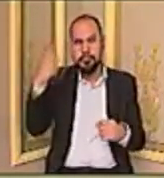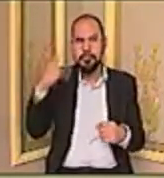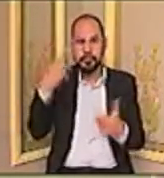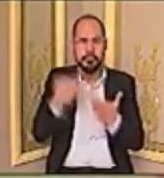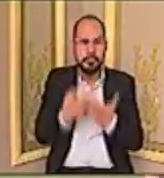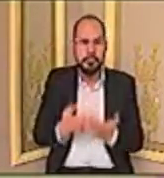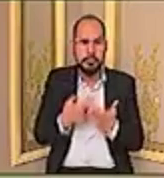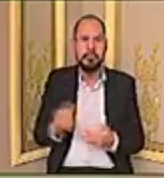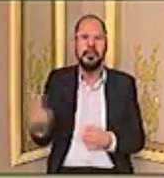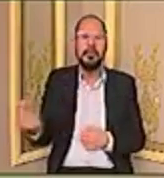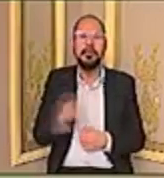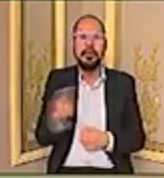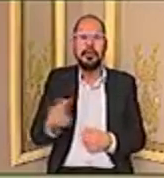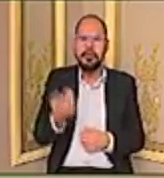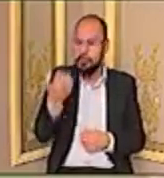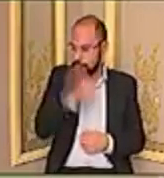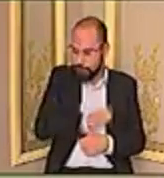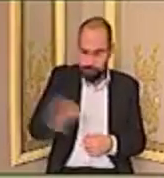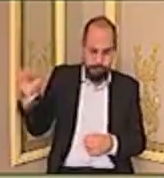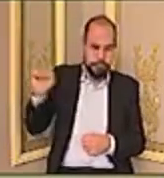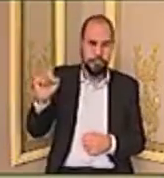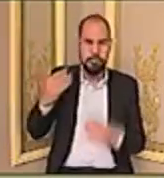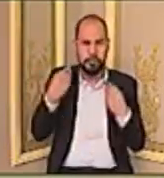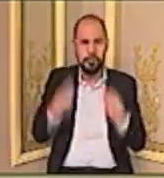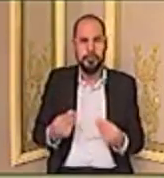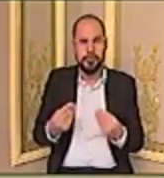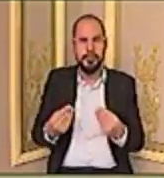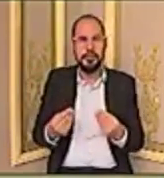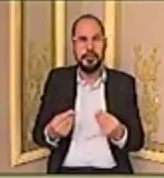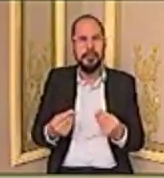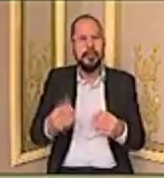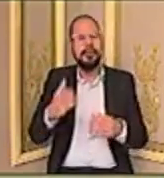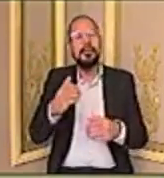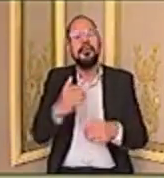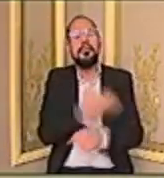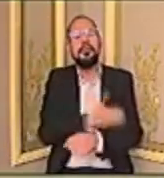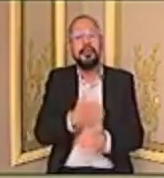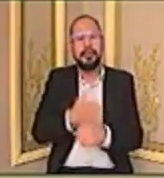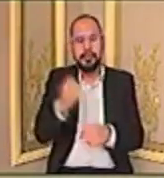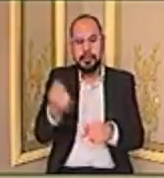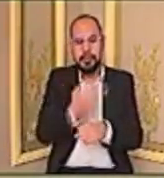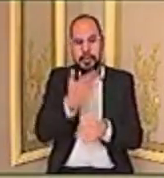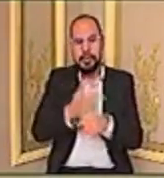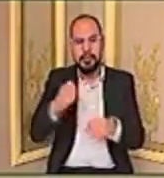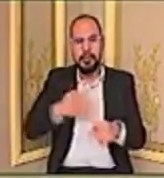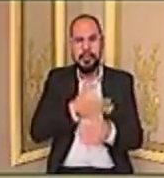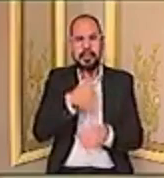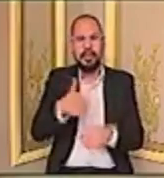requiere de superhabilidades. Un aplauso a mis compañeros de la Secretaría de Bienestar, por favor.